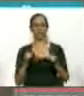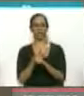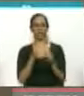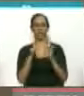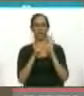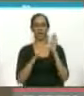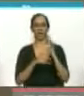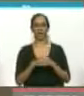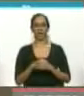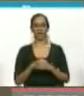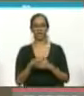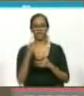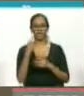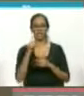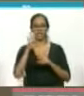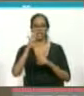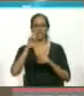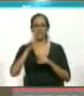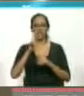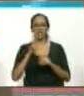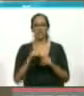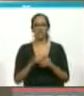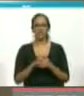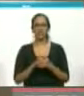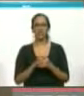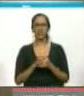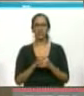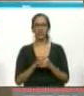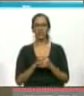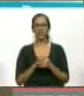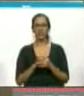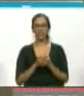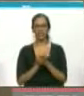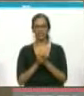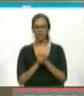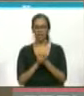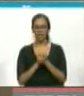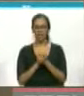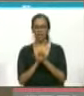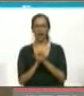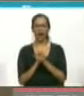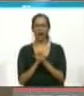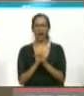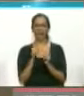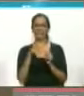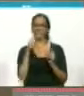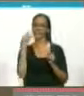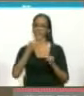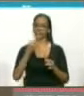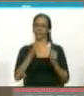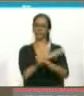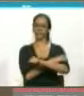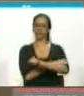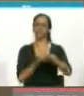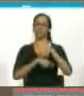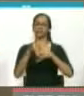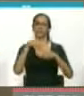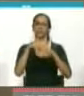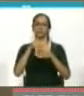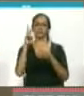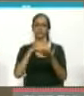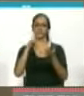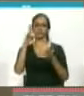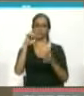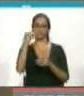programa 1153 kingler y un dice lo siguiente el expediente cada posición tendrá que ir a las elecciones 2020 el se está acá